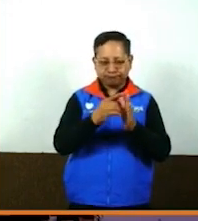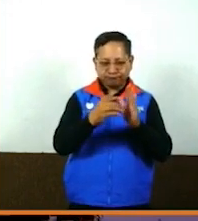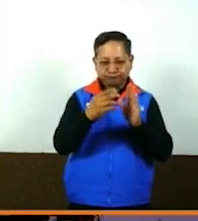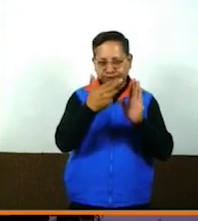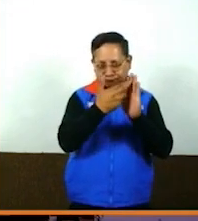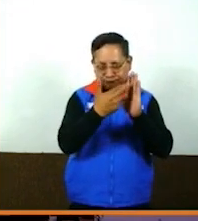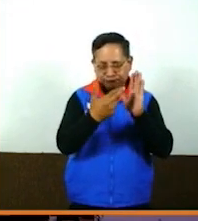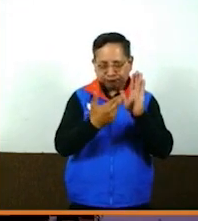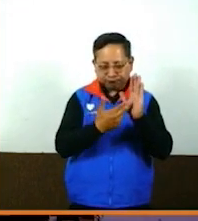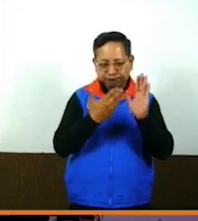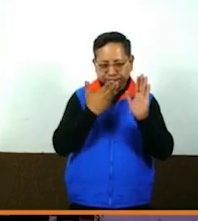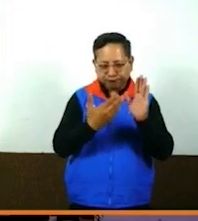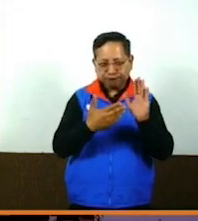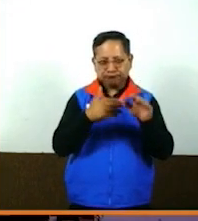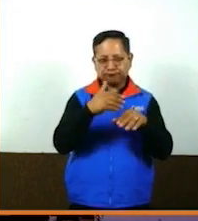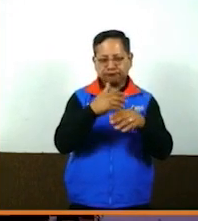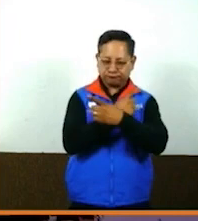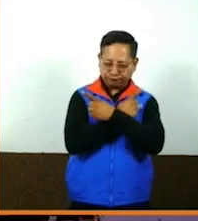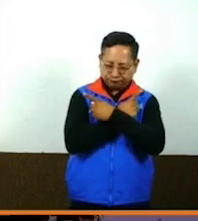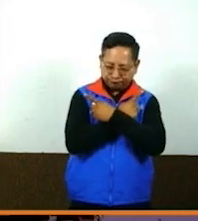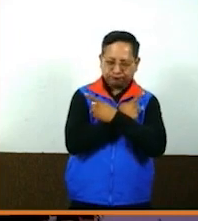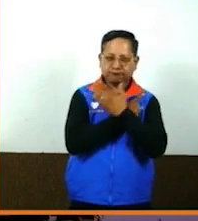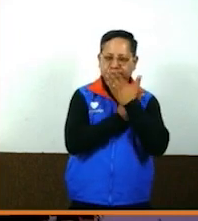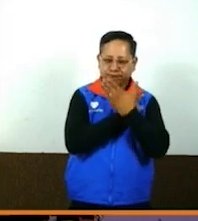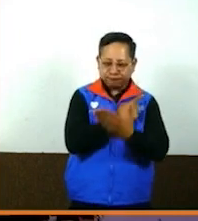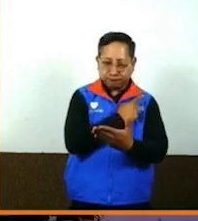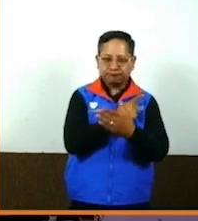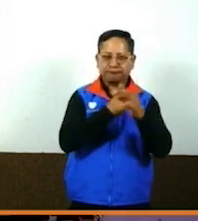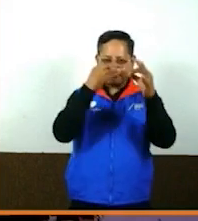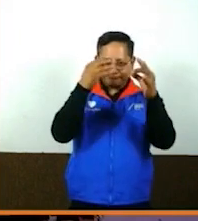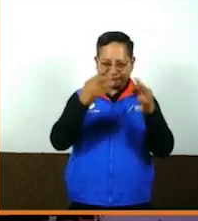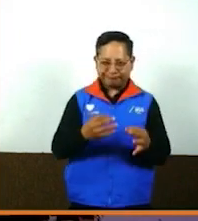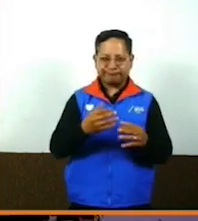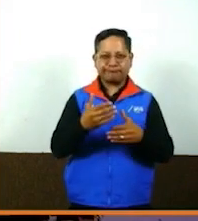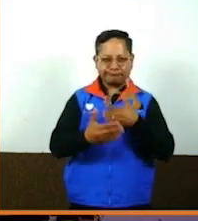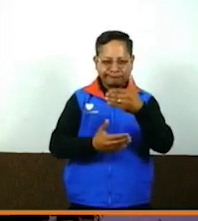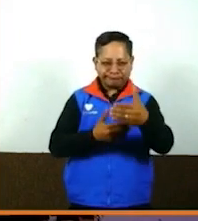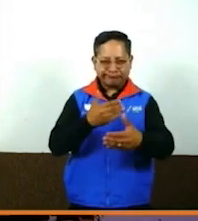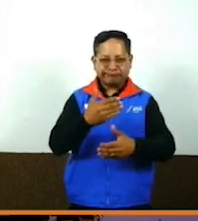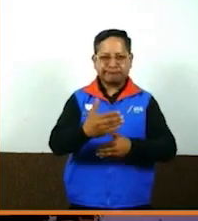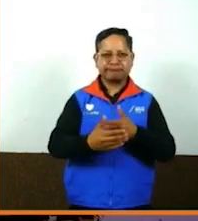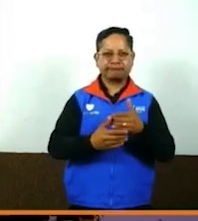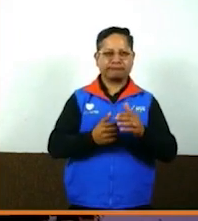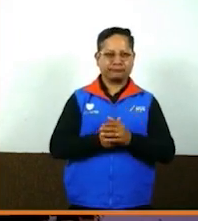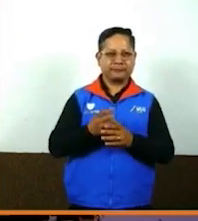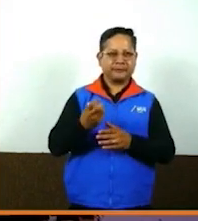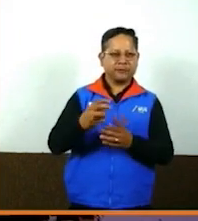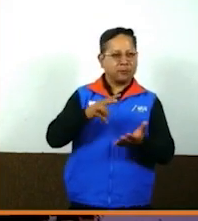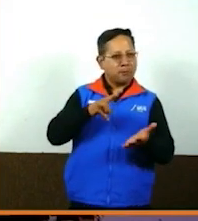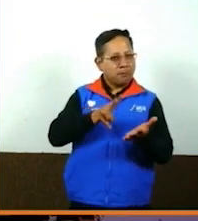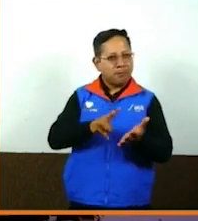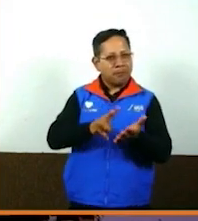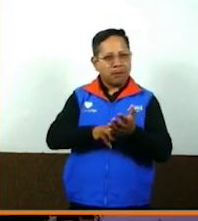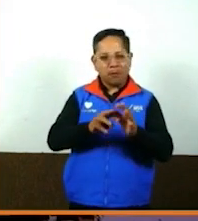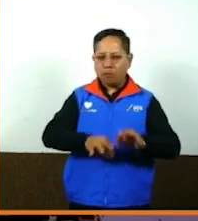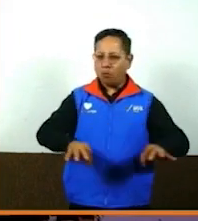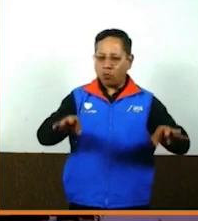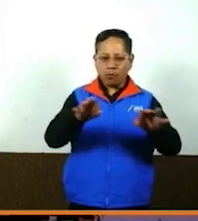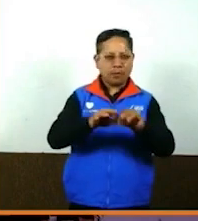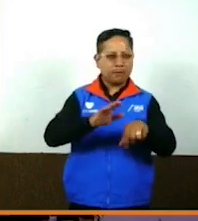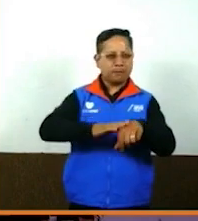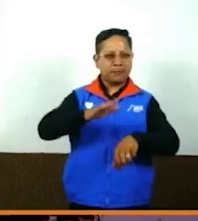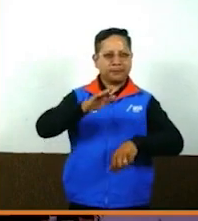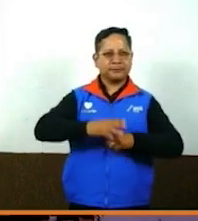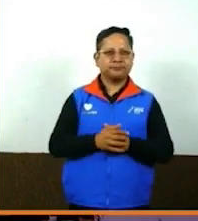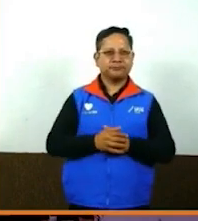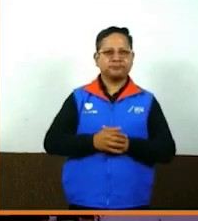para nosotros la cuestión ética es muy importante y buscamos que la misma se desarrolle conforme a los valores que son principales para nosotros,